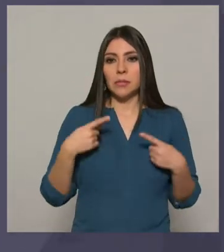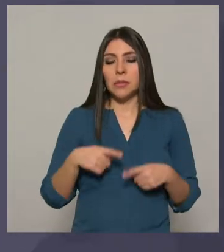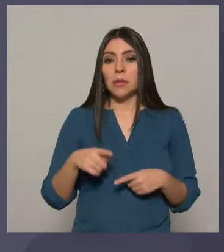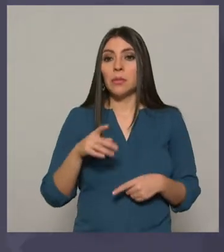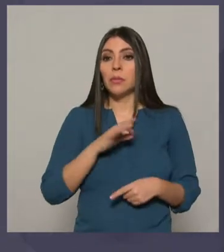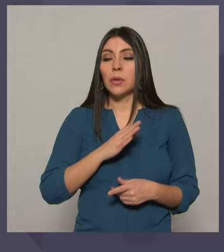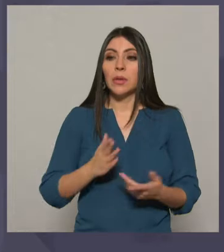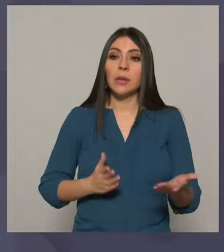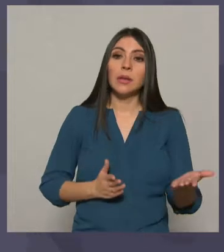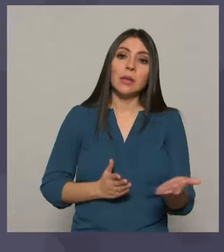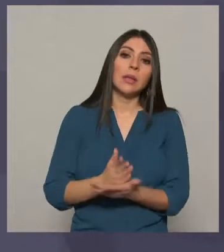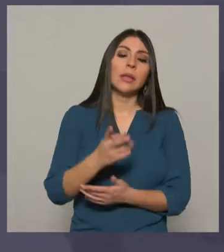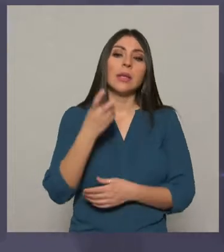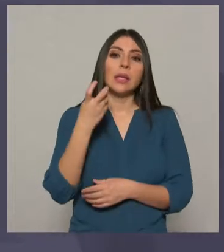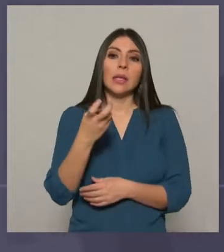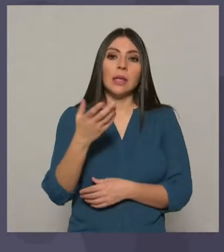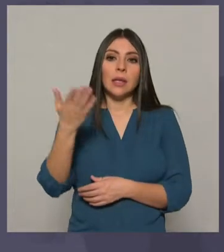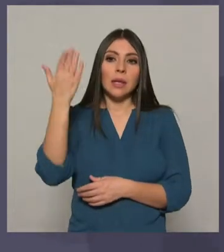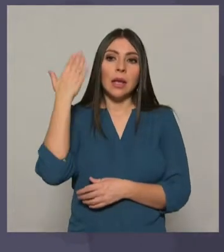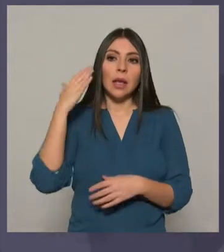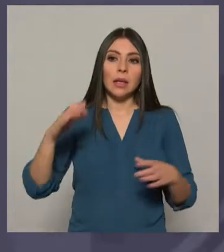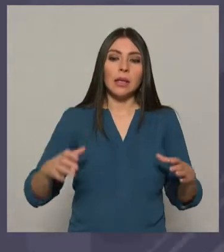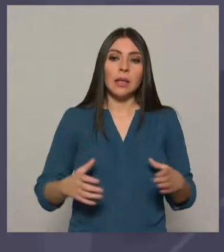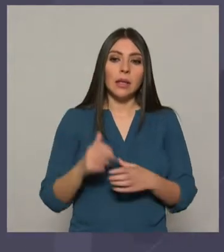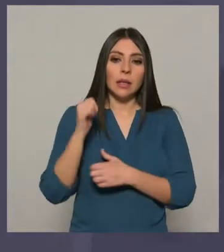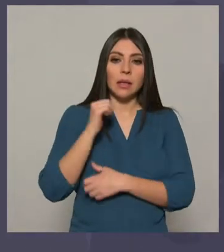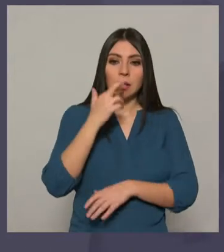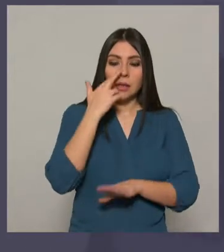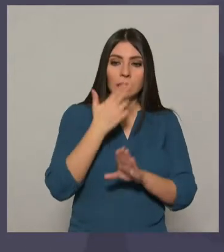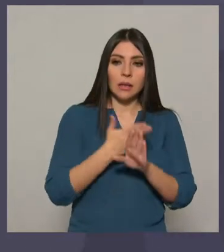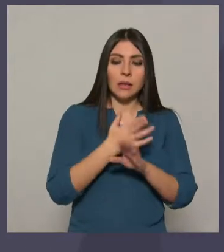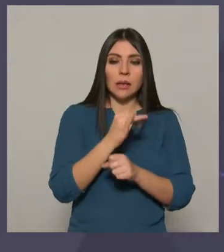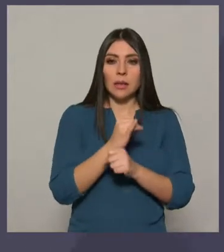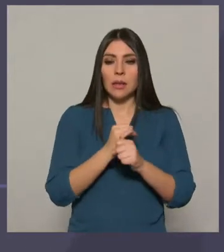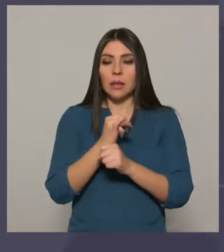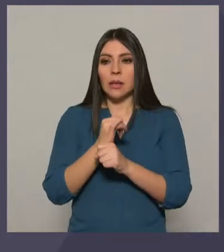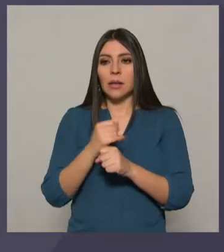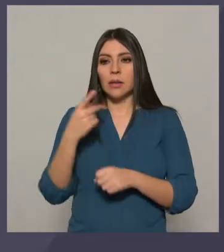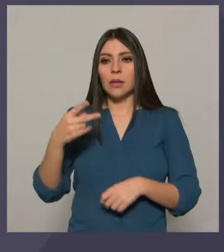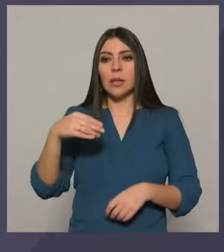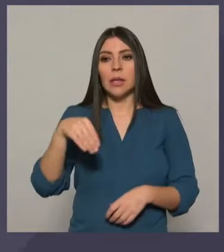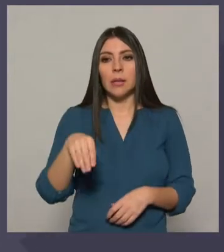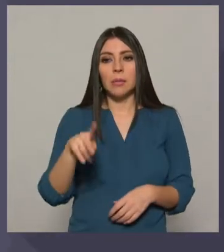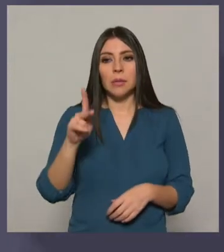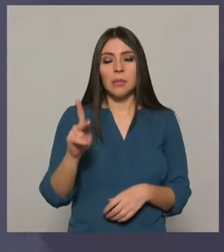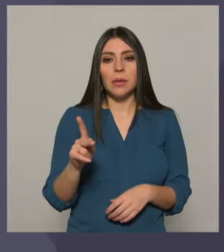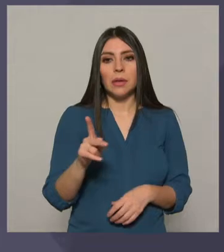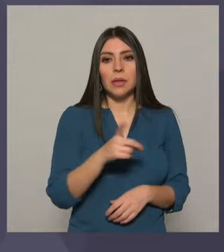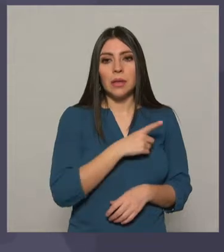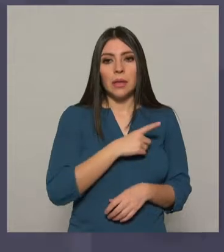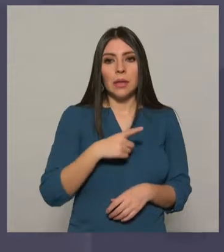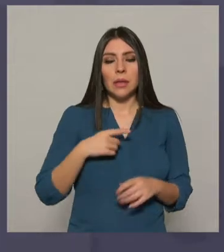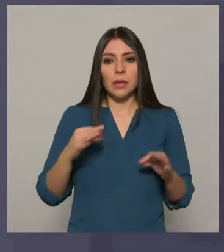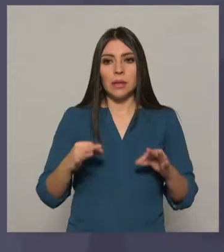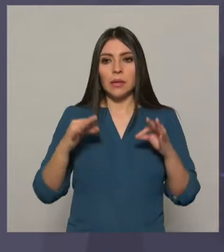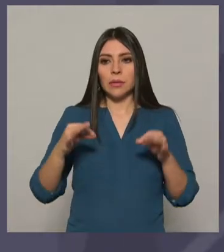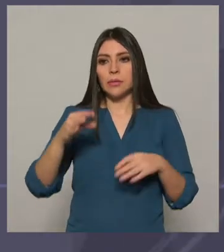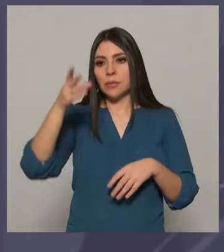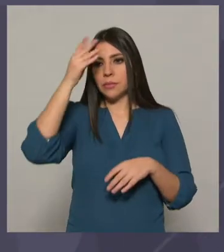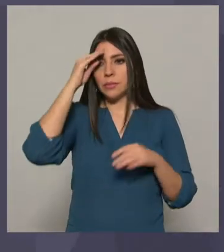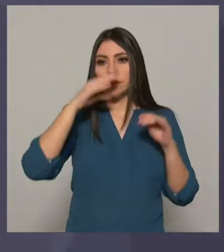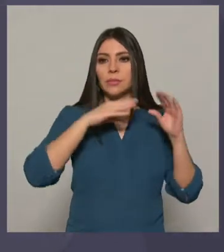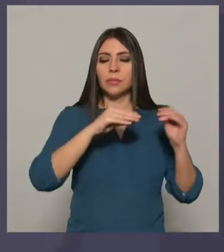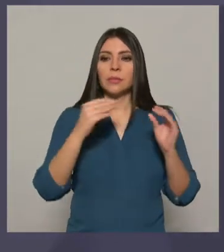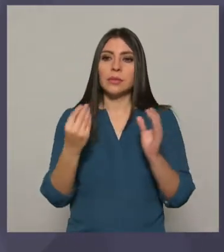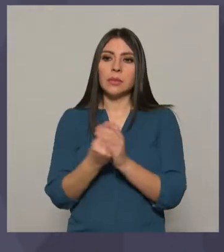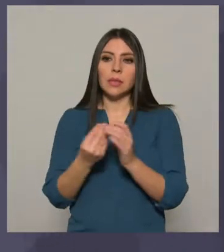intervenir en que era el monopolio de investigación y persecución del Ministerio Público, deben de estar preparados y capacitados antes